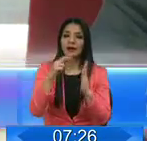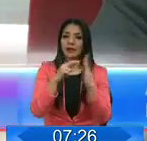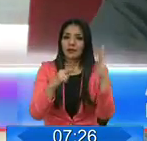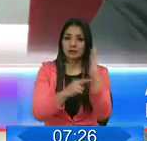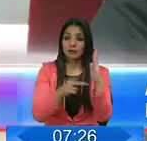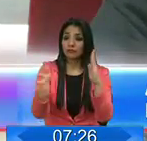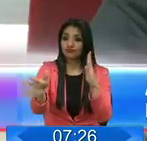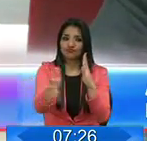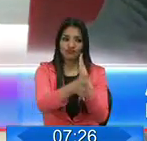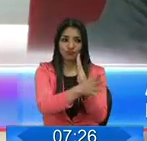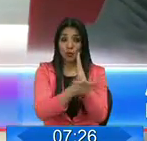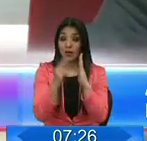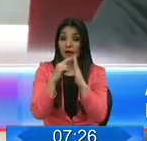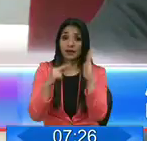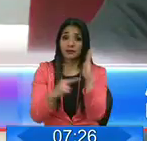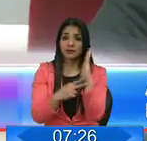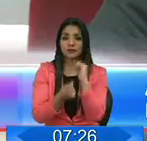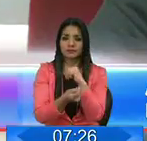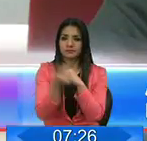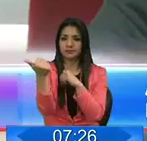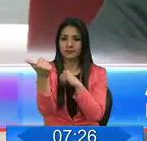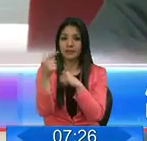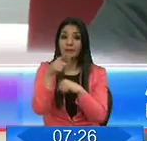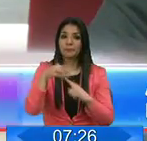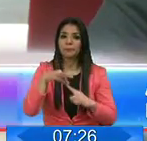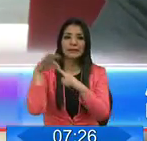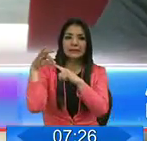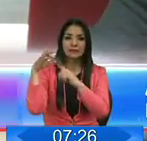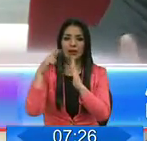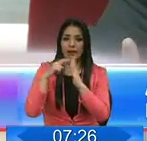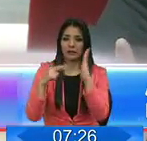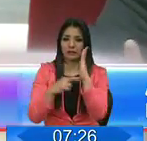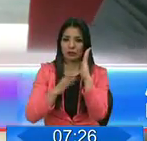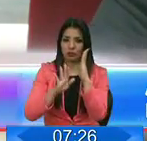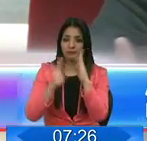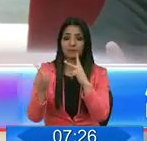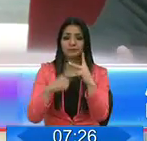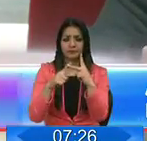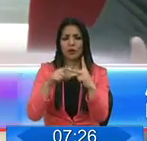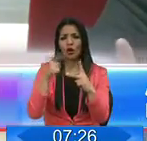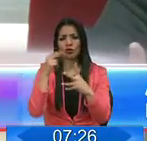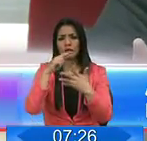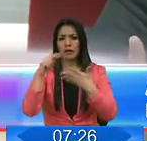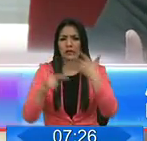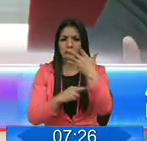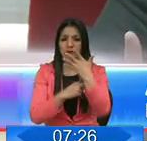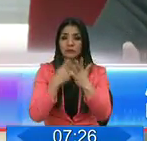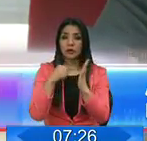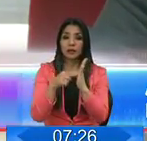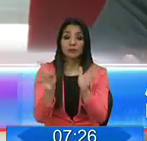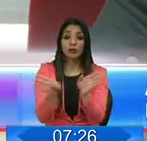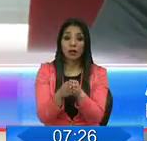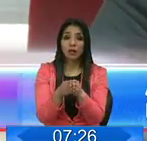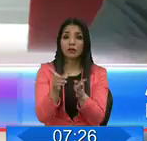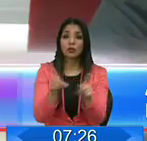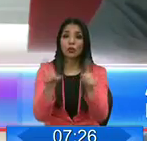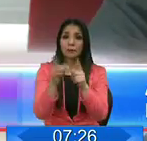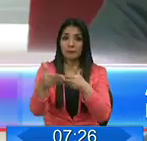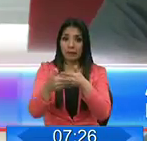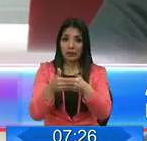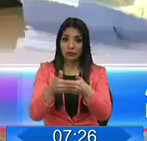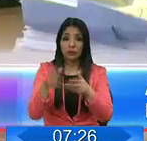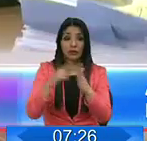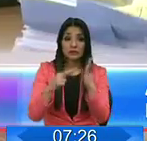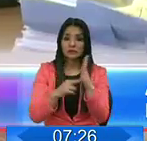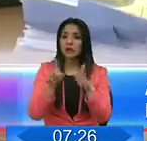general, digamos, el principal, ¿no? Y también hay otros que no adjuntan la documentación que de acuerdo al mandato se determina.